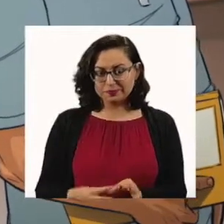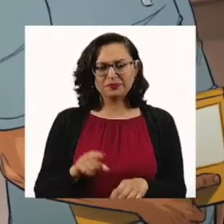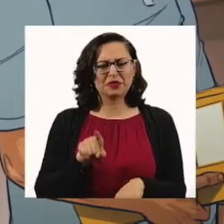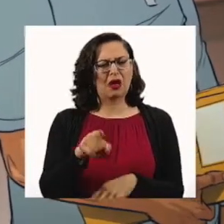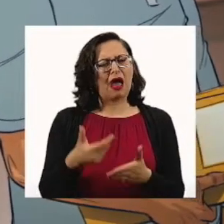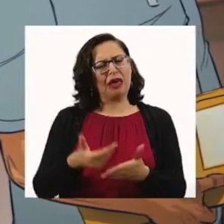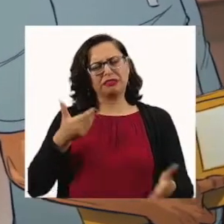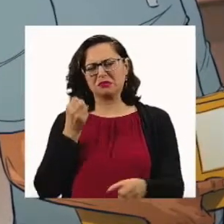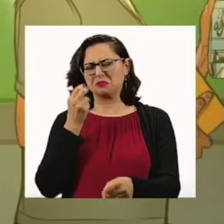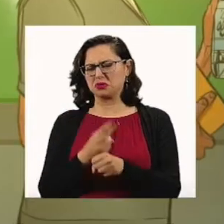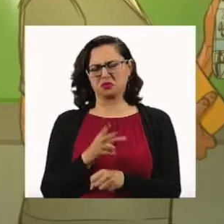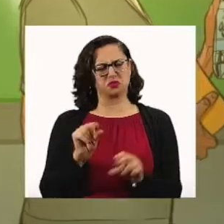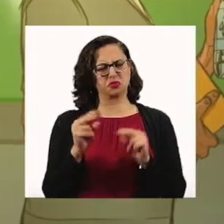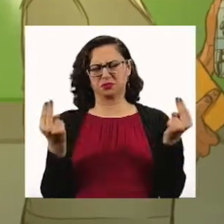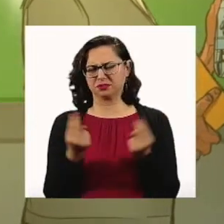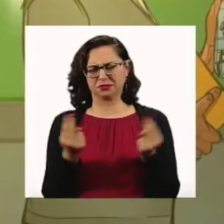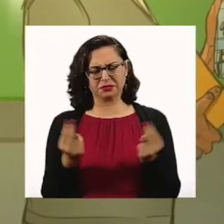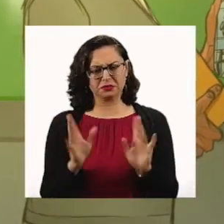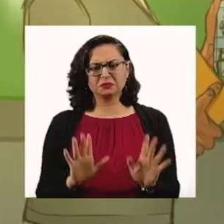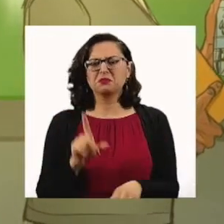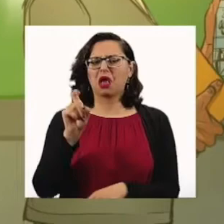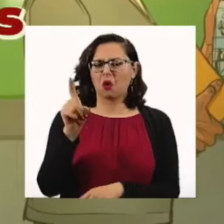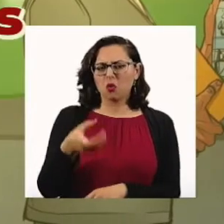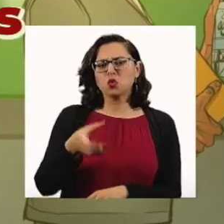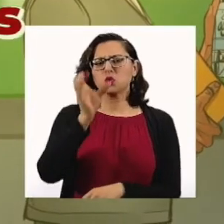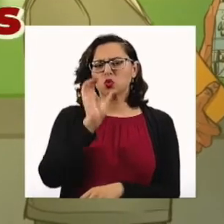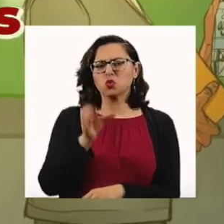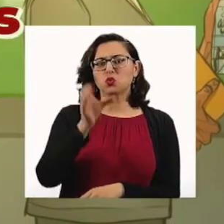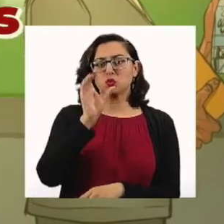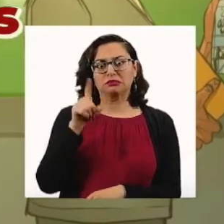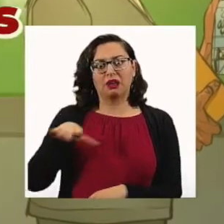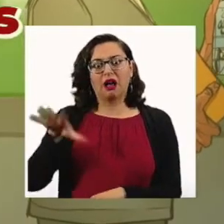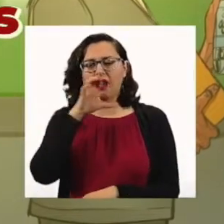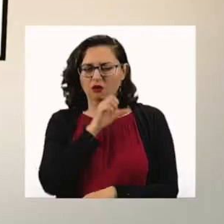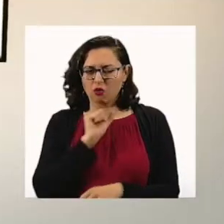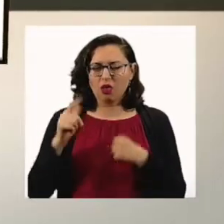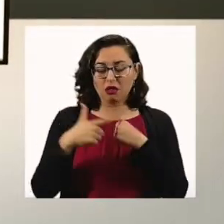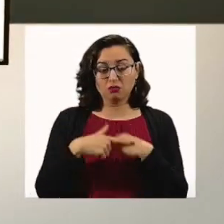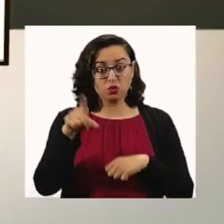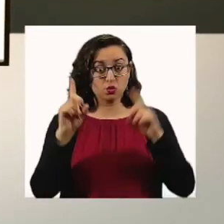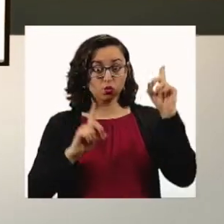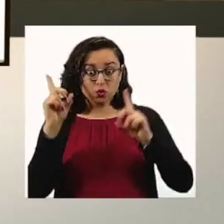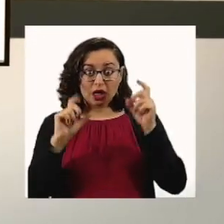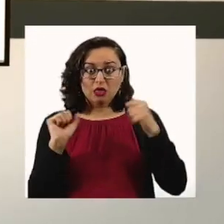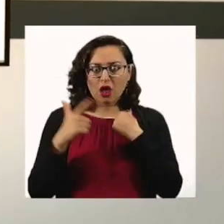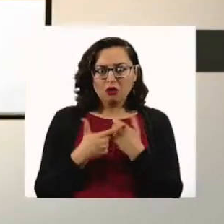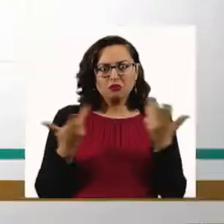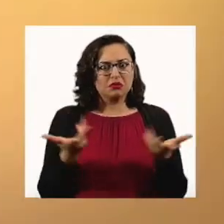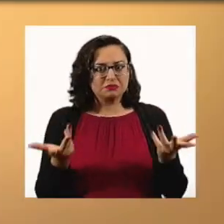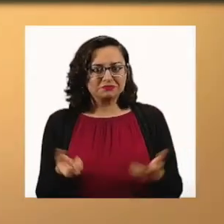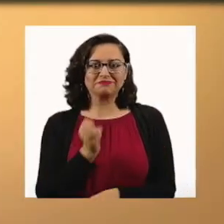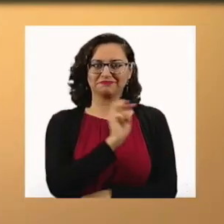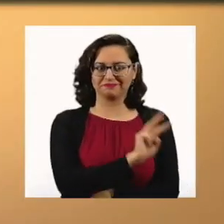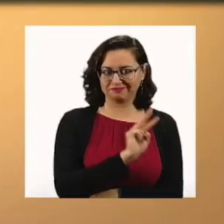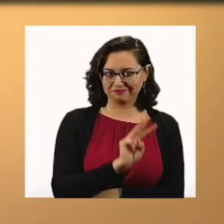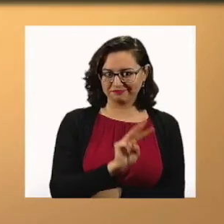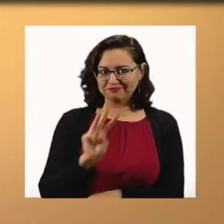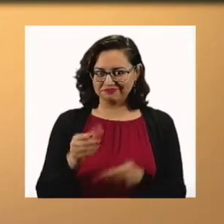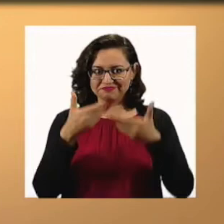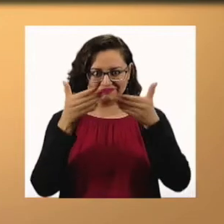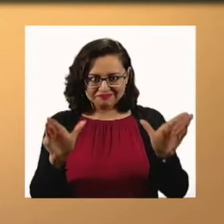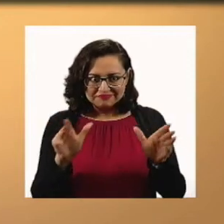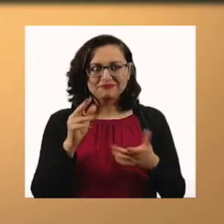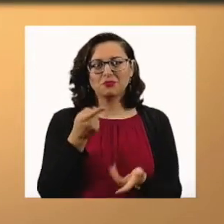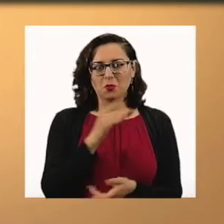No llegues con mucha anticipación. Hidrátate bien con agua natural, sobre todo en zonas cálidas. Si tienes dudas, visita mivacuna.salud